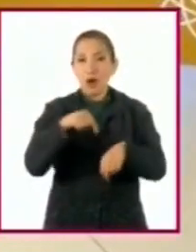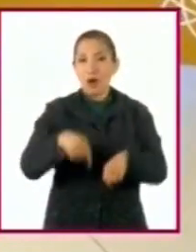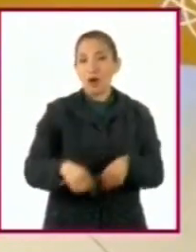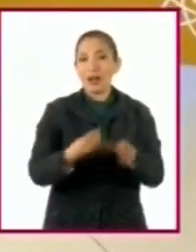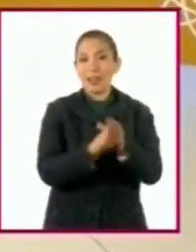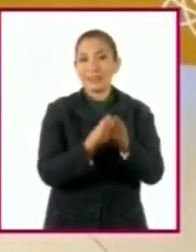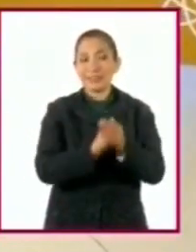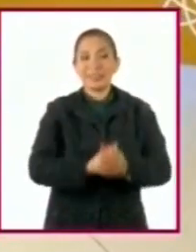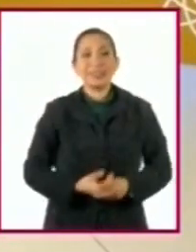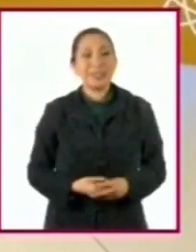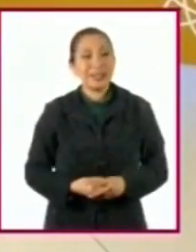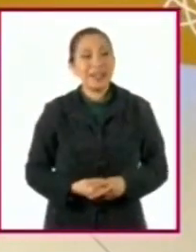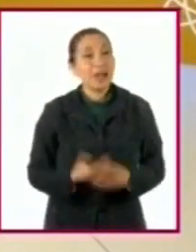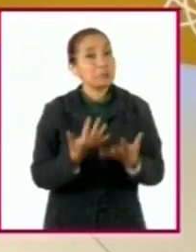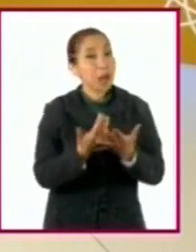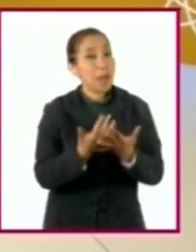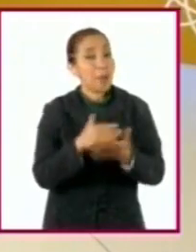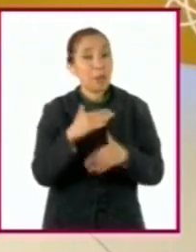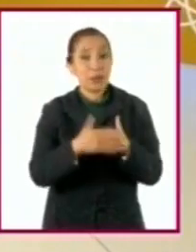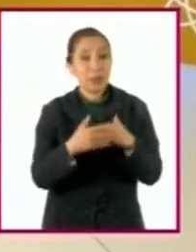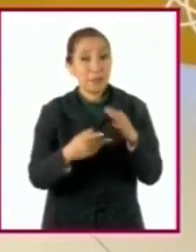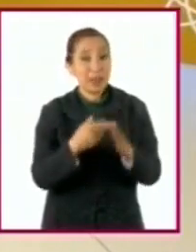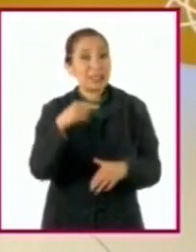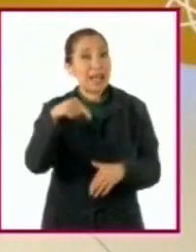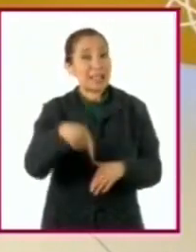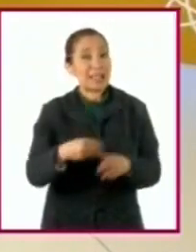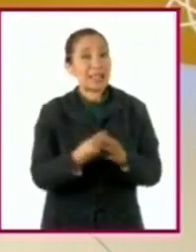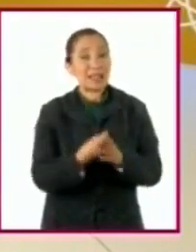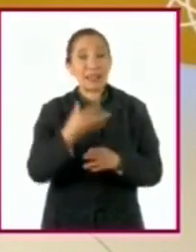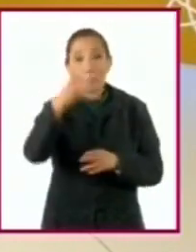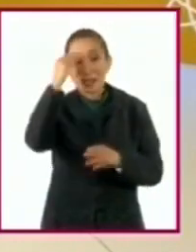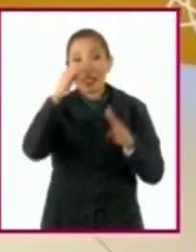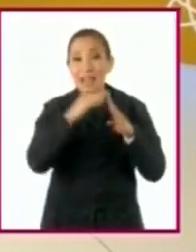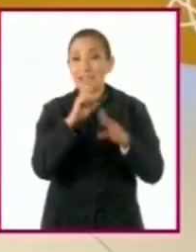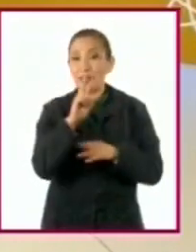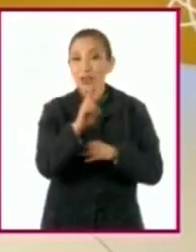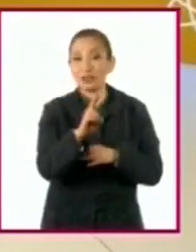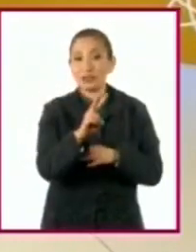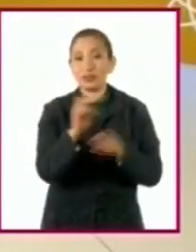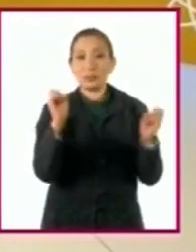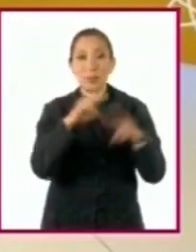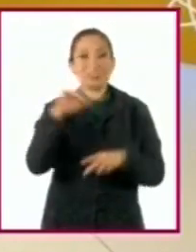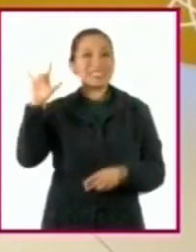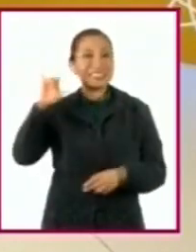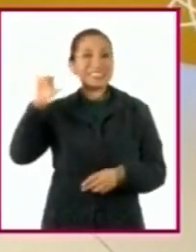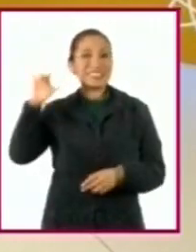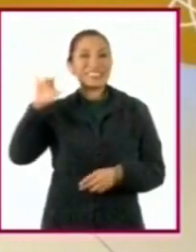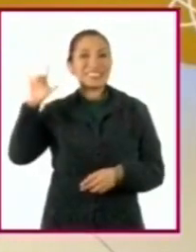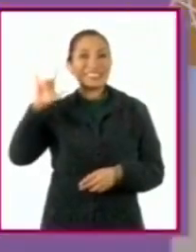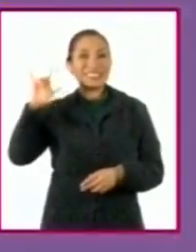esta sesión. Los esperamos la próxima clase de Aprende en Casa 2. ¡Hasta pronto!